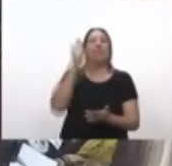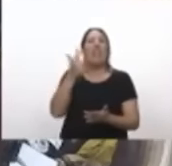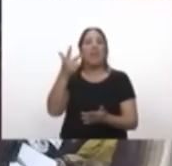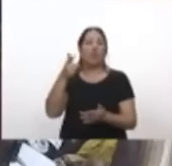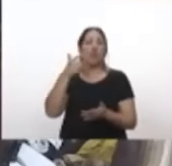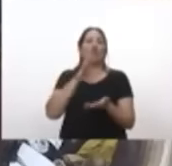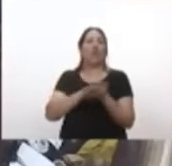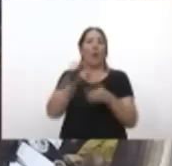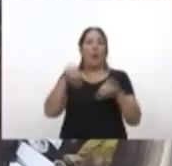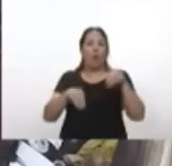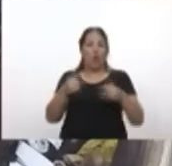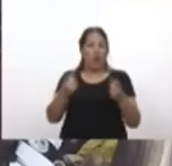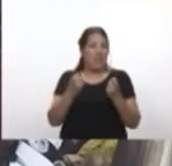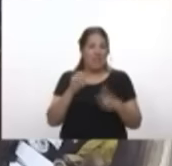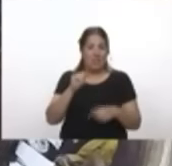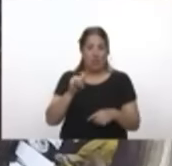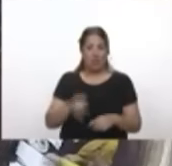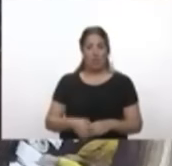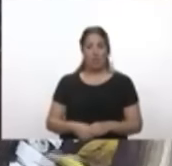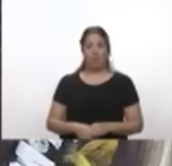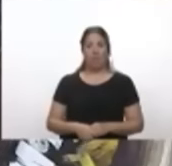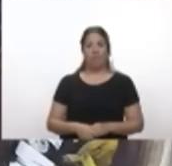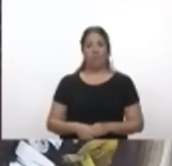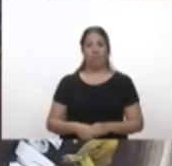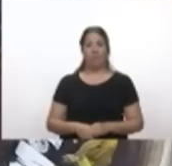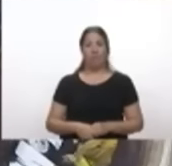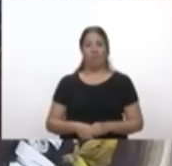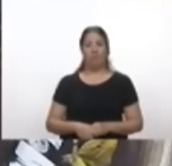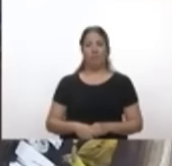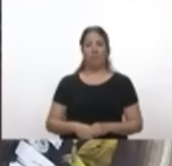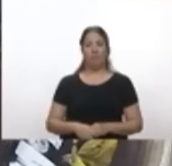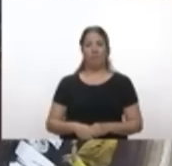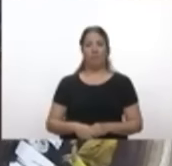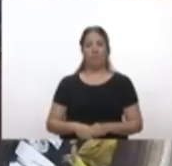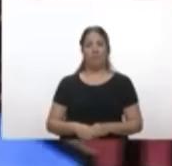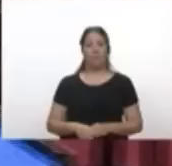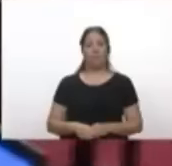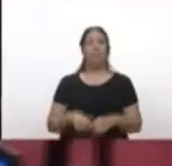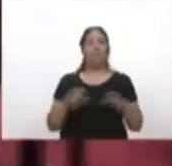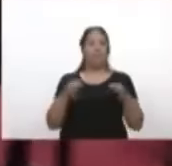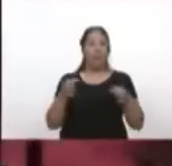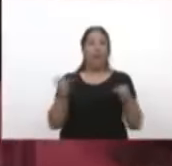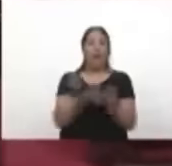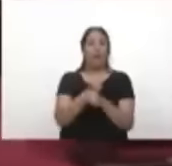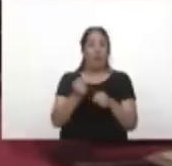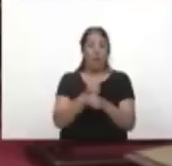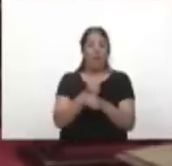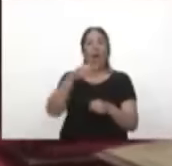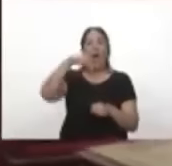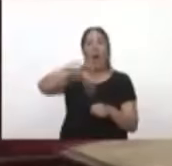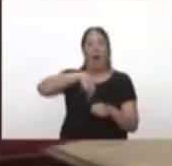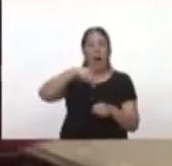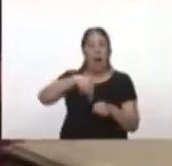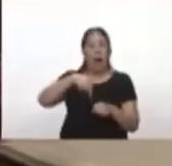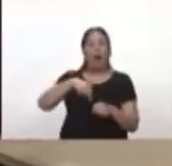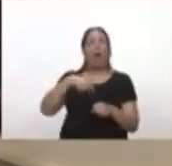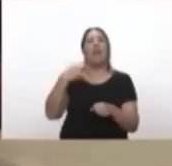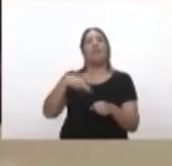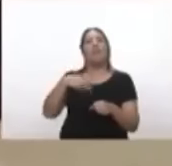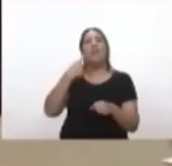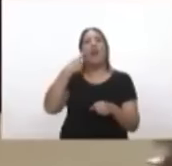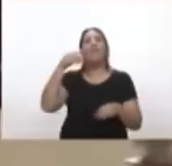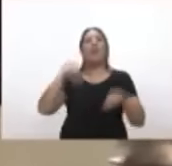bien de que ellos no perciban esta dieta, este dietazo, y el oficialismo y el PRO trabajan en una resolución